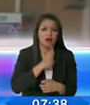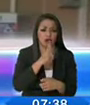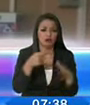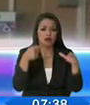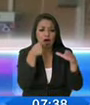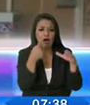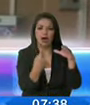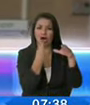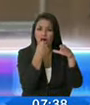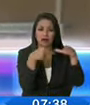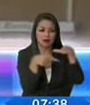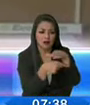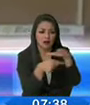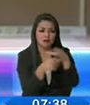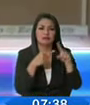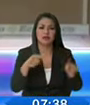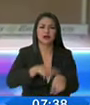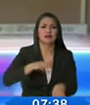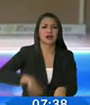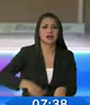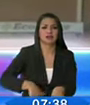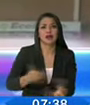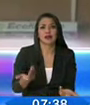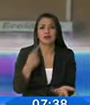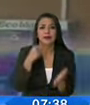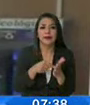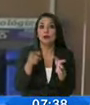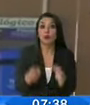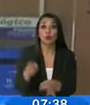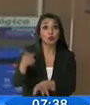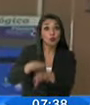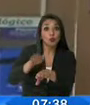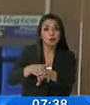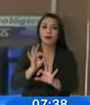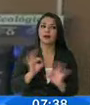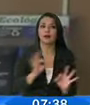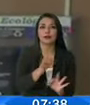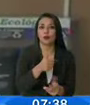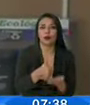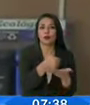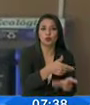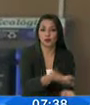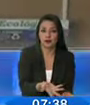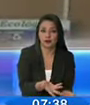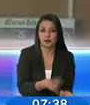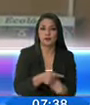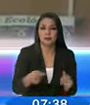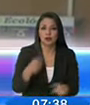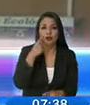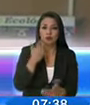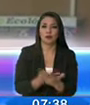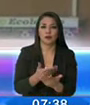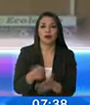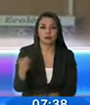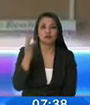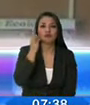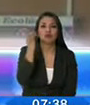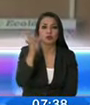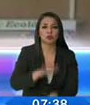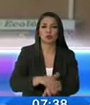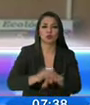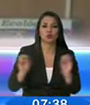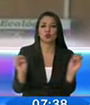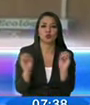Si hubiera sido pues algo intencional, ella no le hubiera hecho eso. Entonces es una prueba que ella no lo hizo en